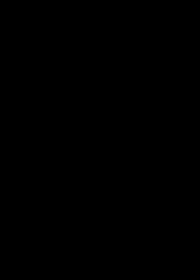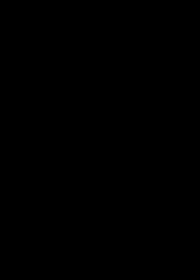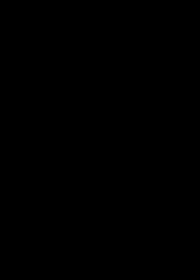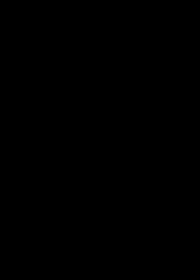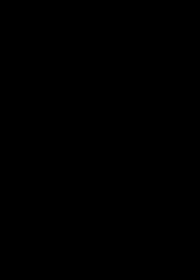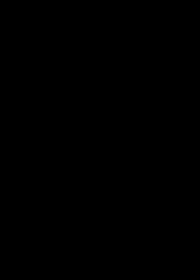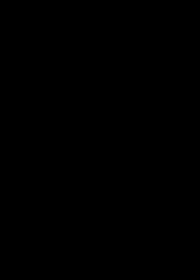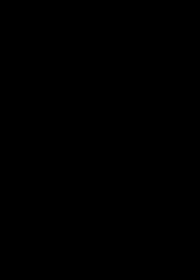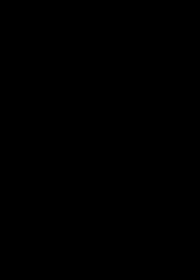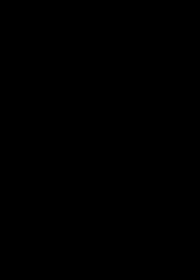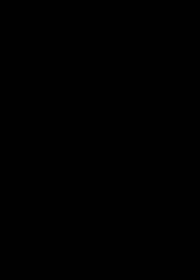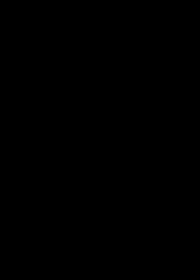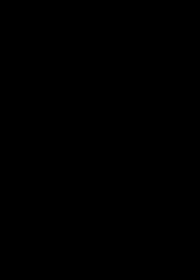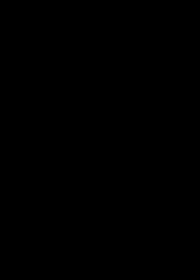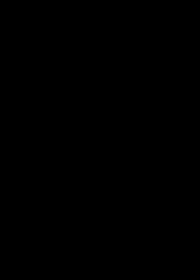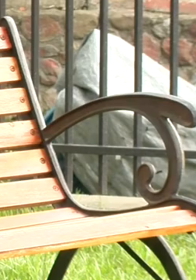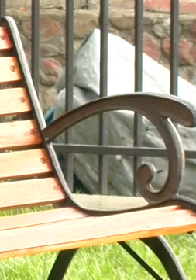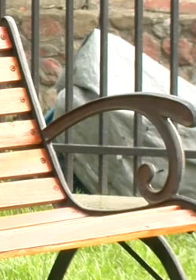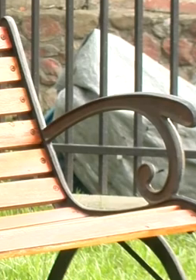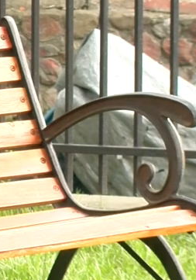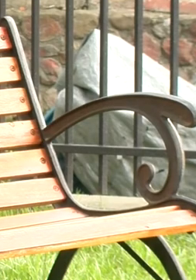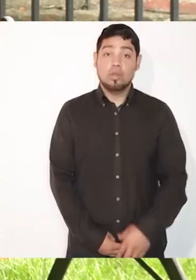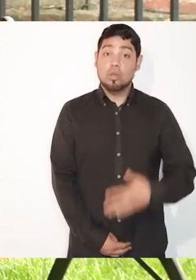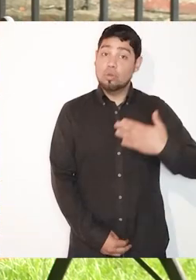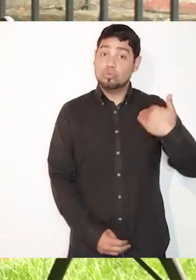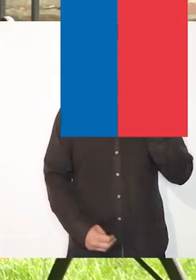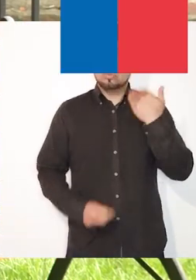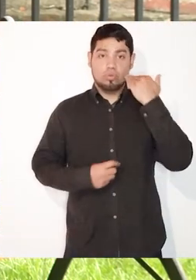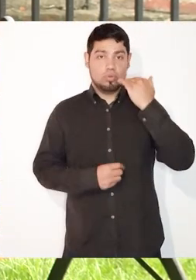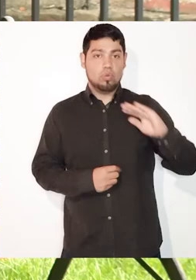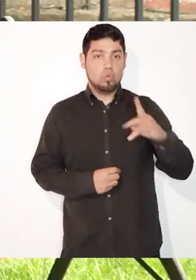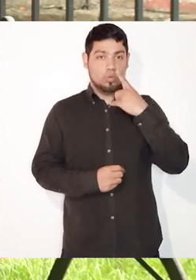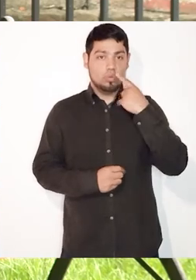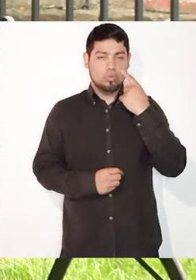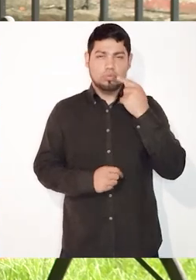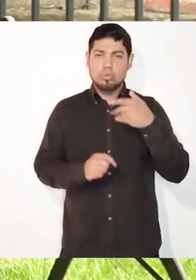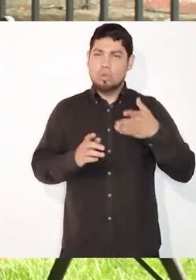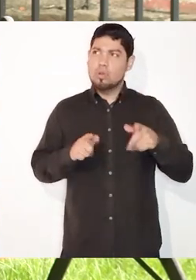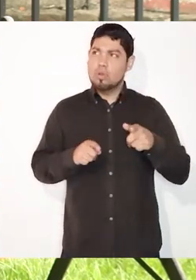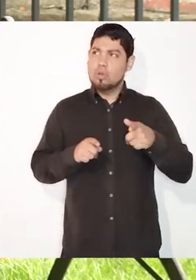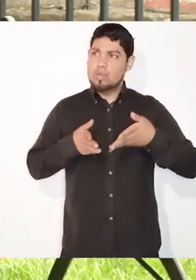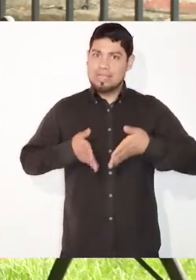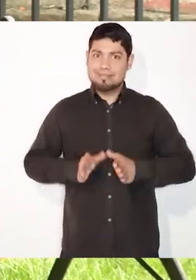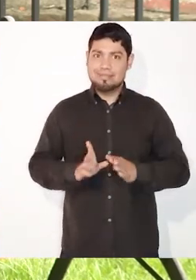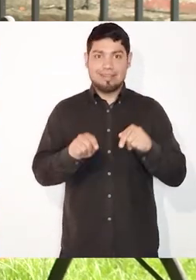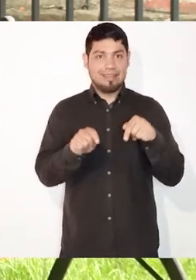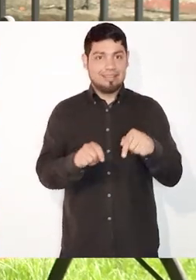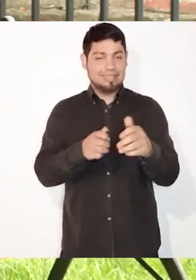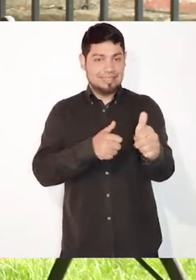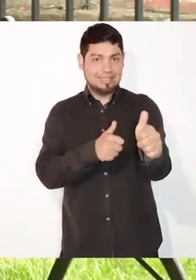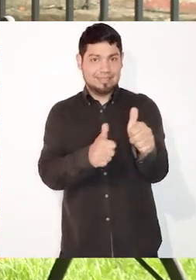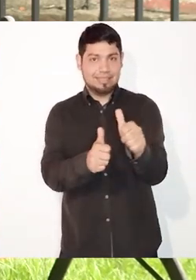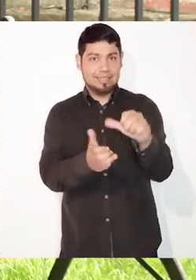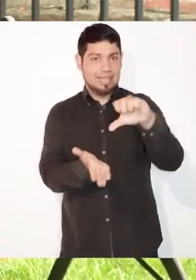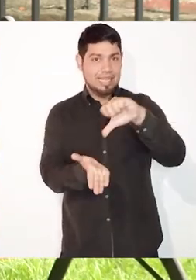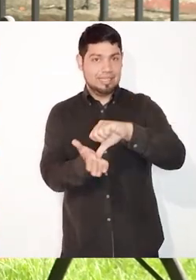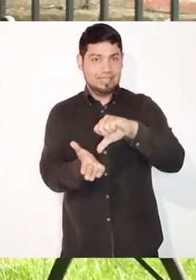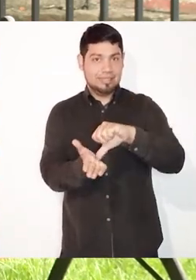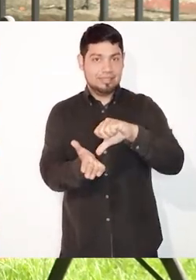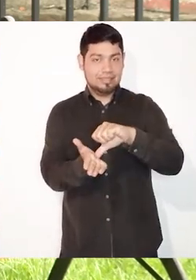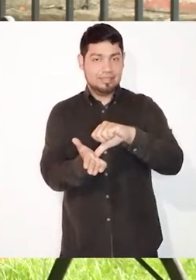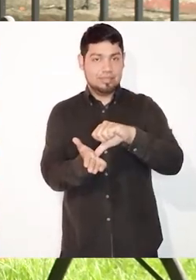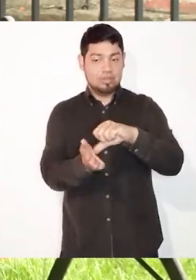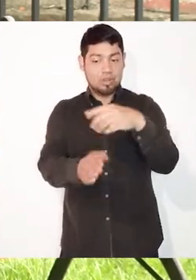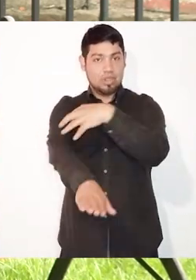¿Cómo fue tu infancia? ¿Te gustaba leer? Mi infancia transcurrió en este barrio, que es el